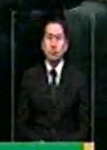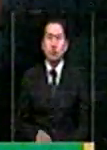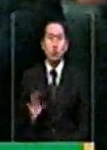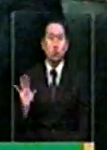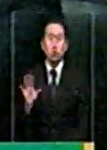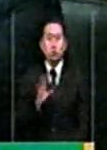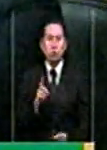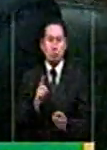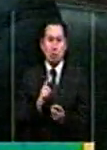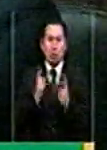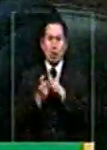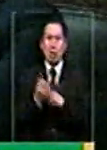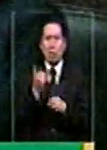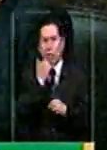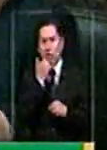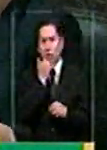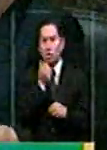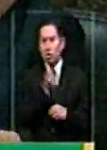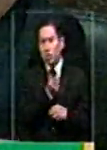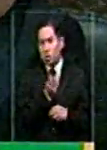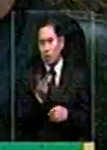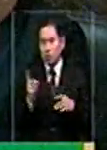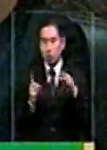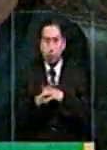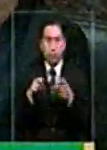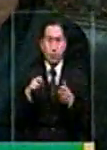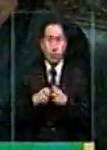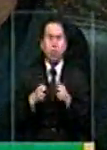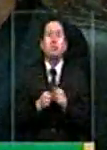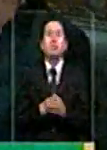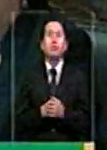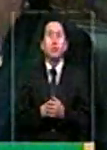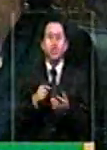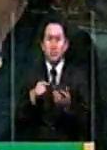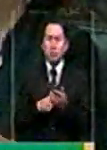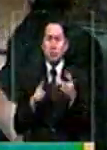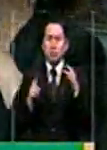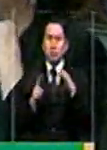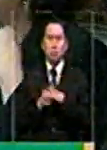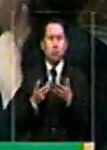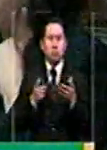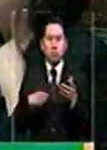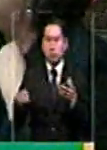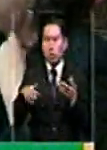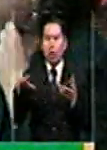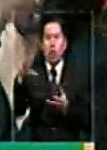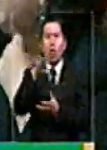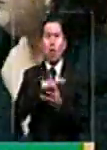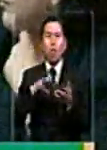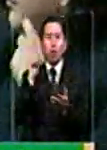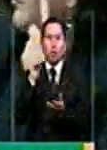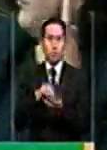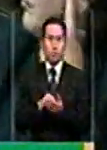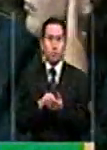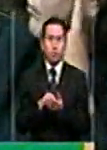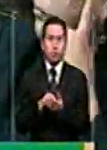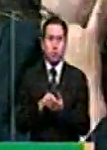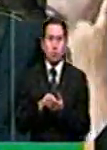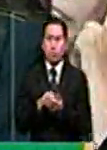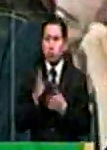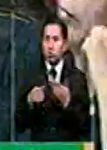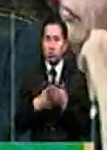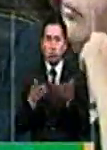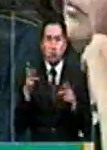tergiversando algunos hechos y esto da lugar a desorientación de la opinión